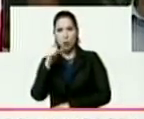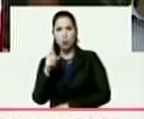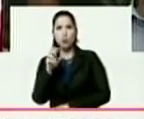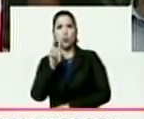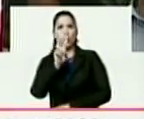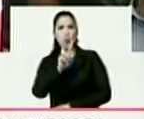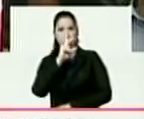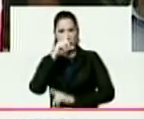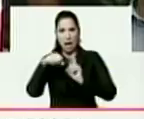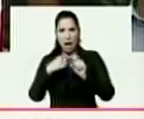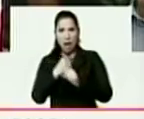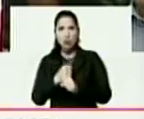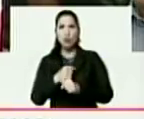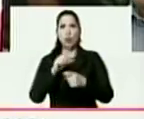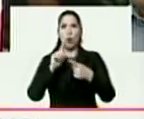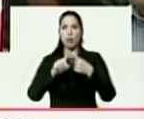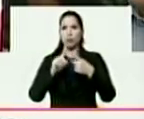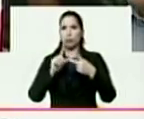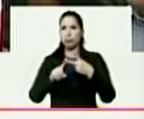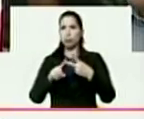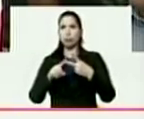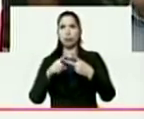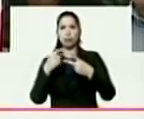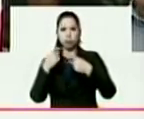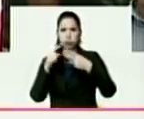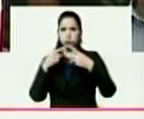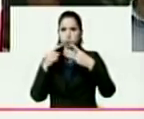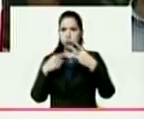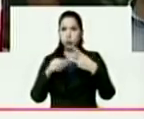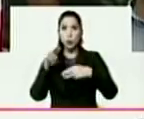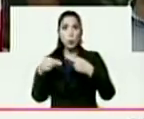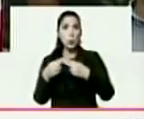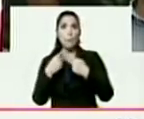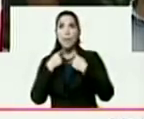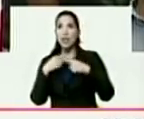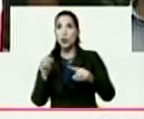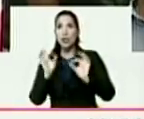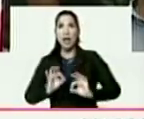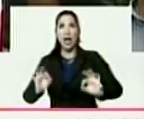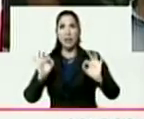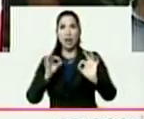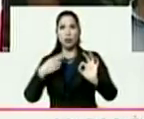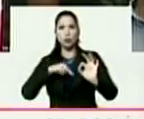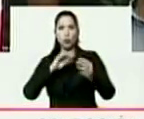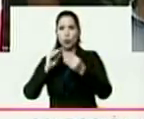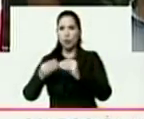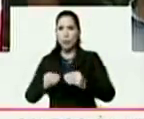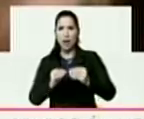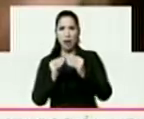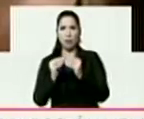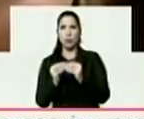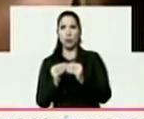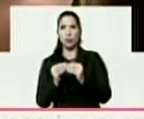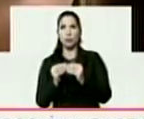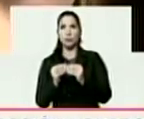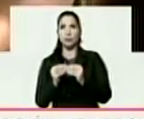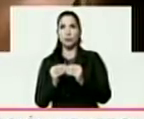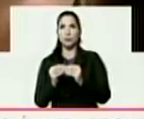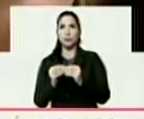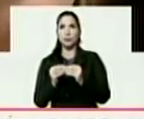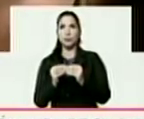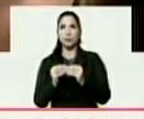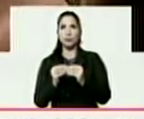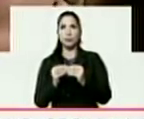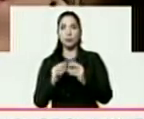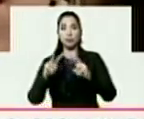años amelia tuvo como dos años otro rohe tú nunca se perdió nada reparamos más bien reparamos refaccionamos